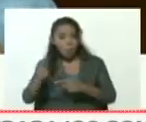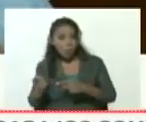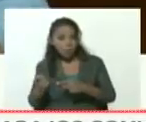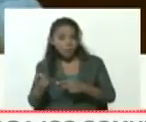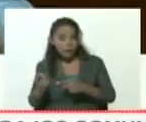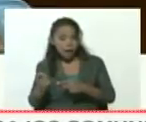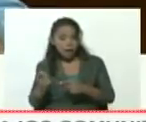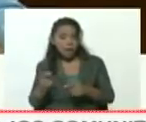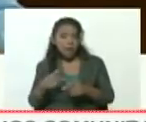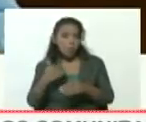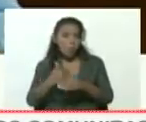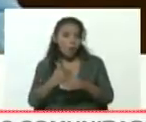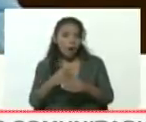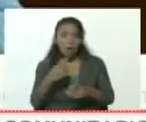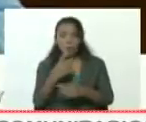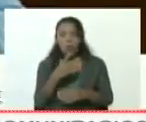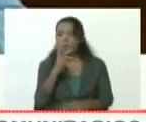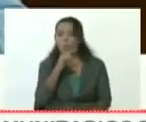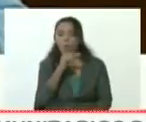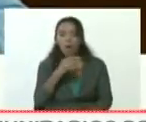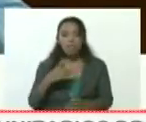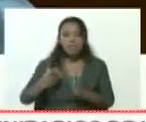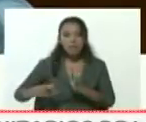tú no tengas derechos.